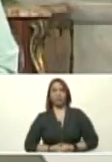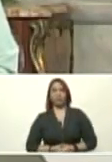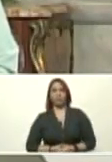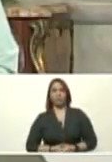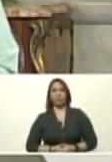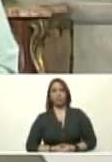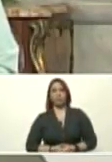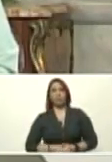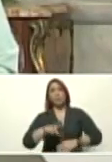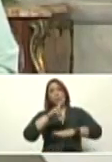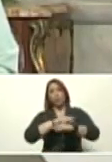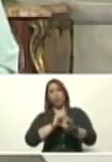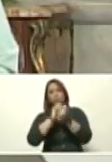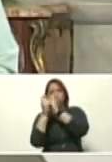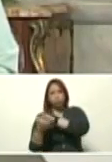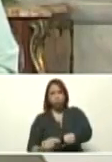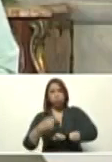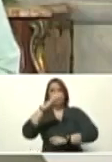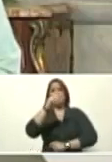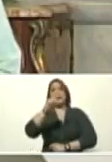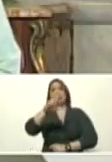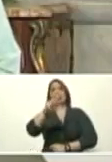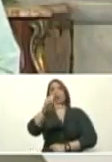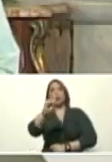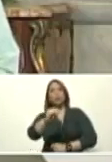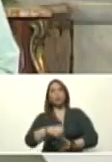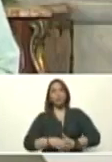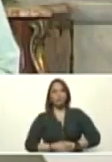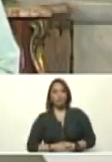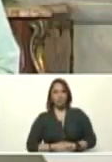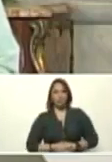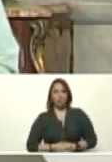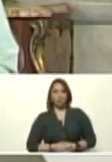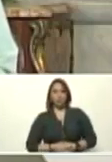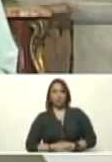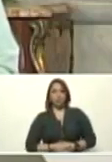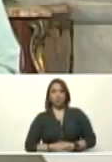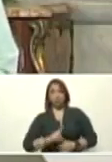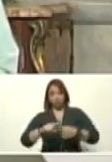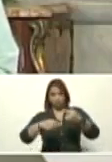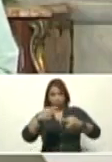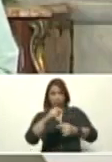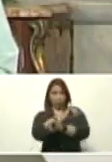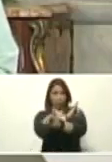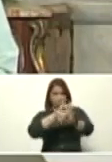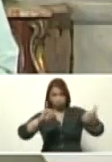doctor Carlos Alvarado, luego de una